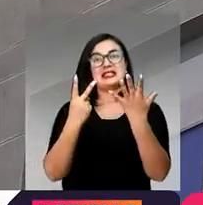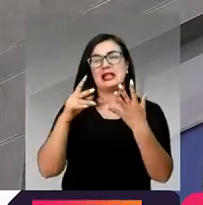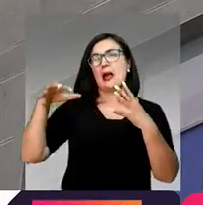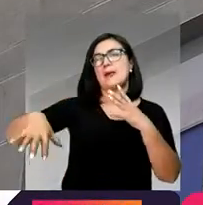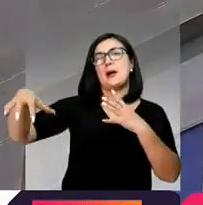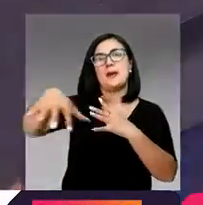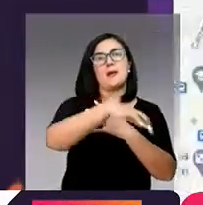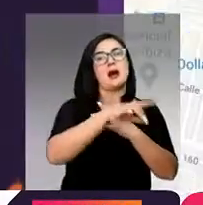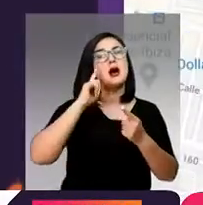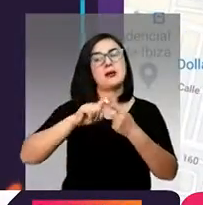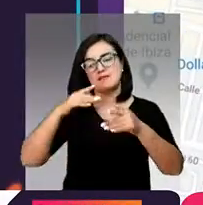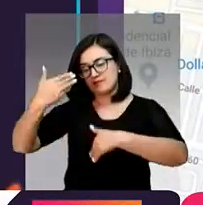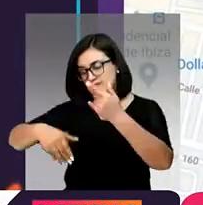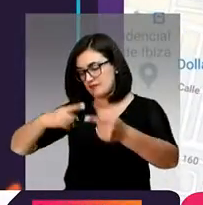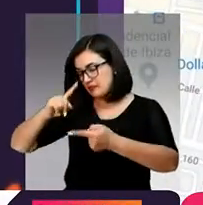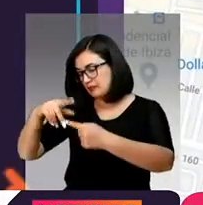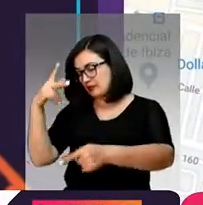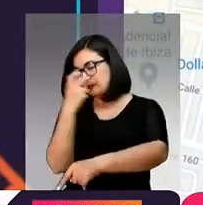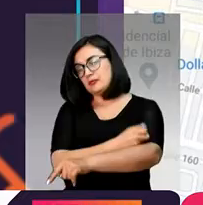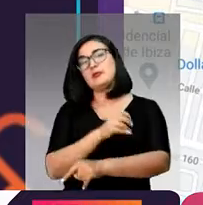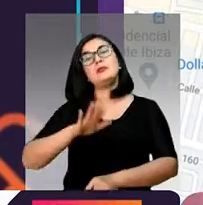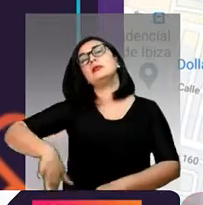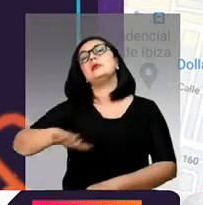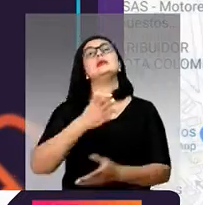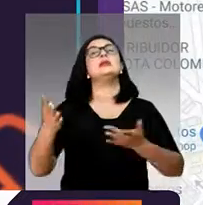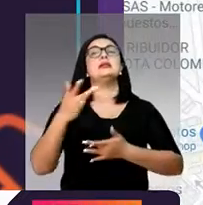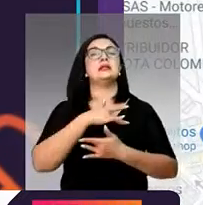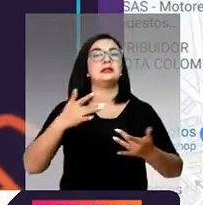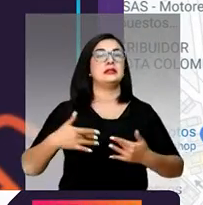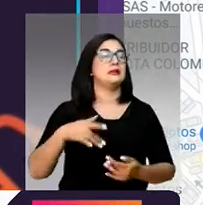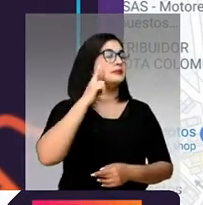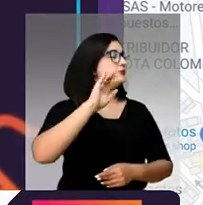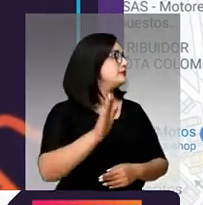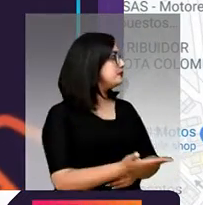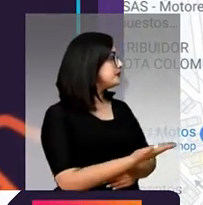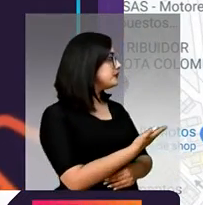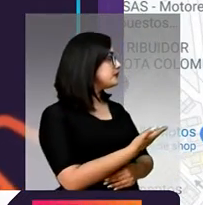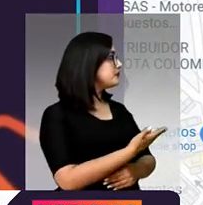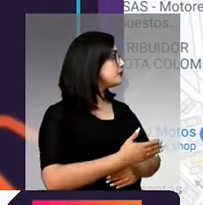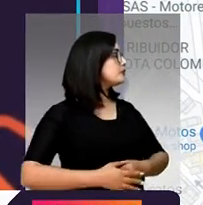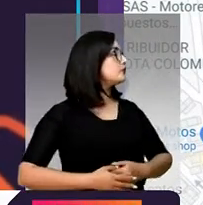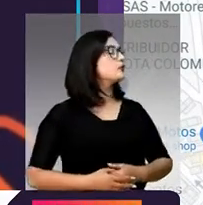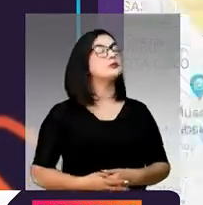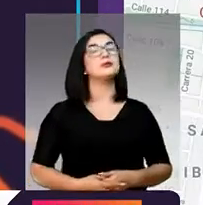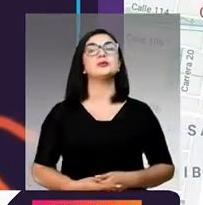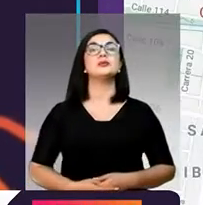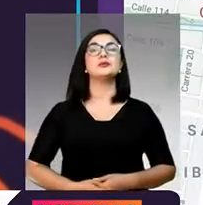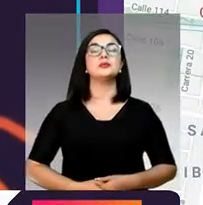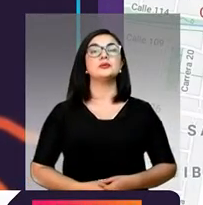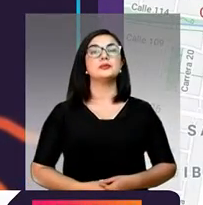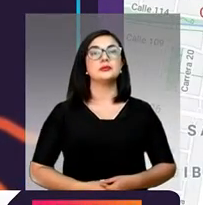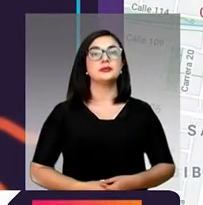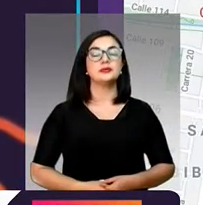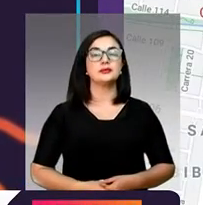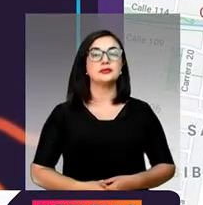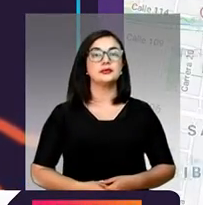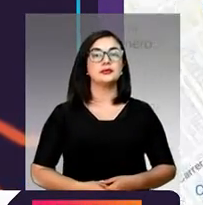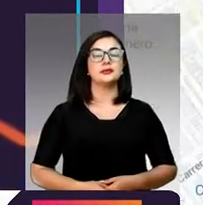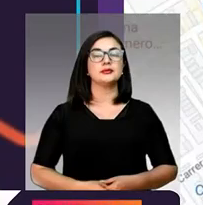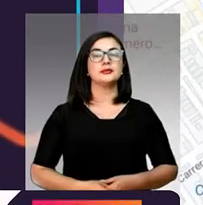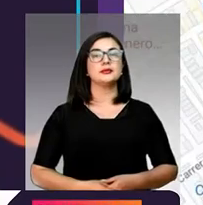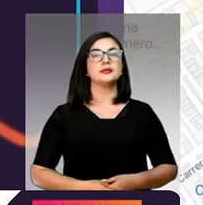este proceso. Unidad de Servicios de Salud Simón Bolívar, Corporación Hospitalaria Juan Ciudad Mederi, Fundación Santa Fe de